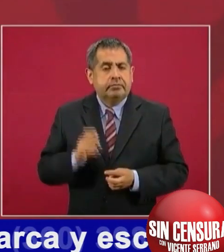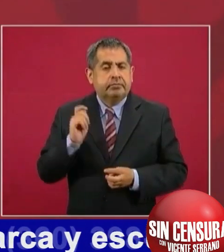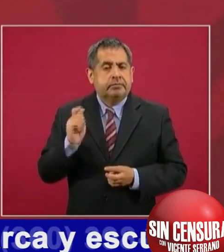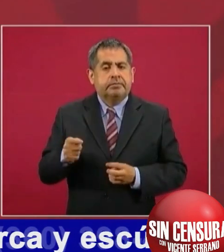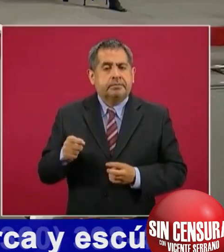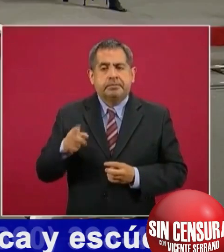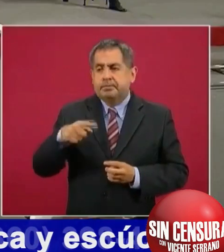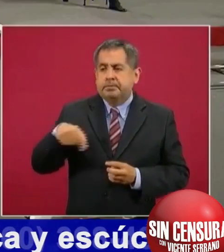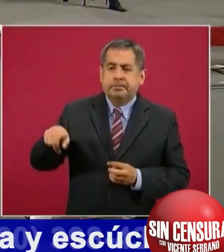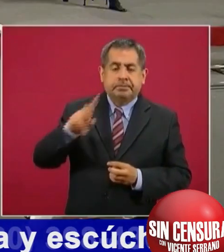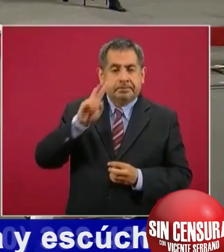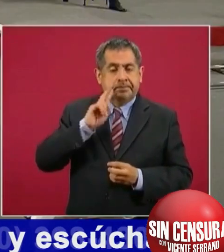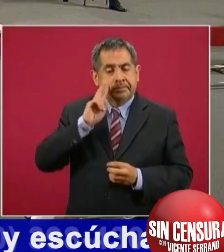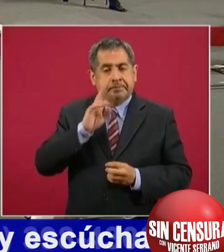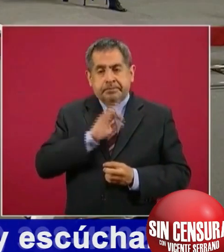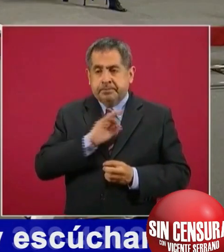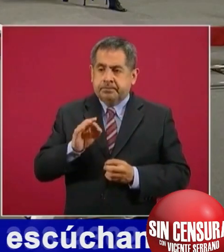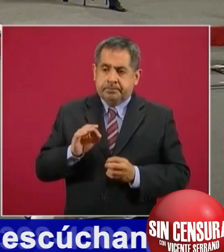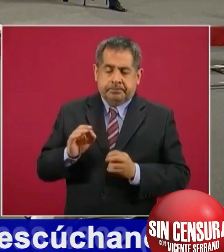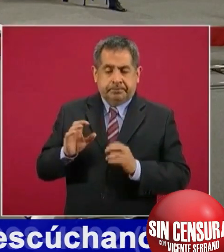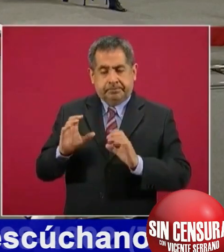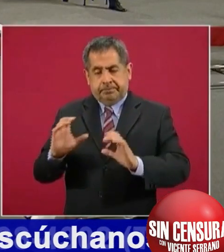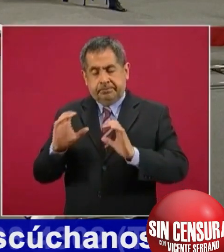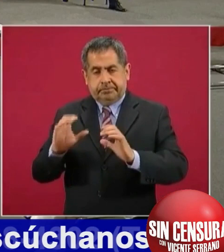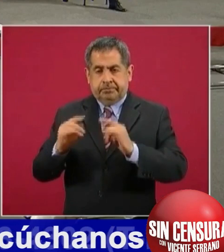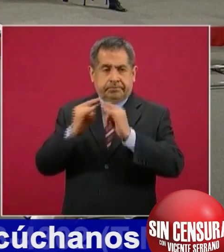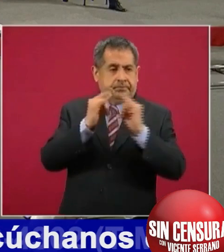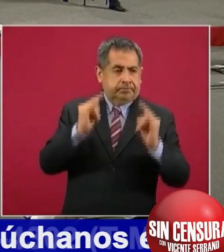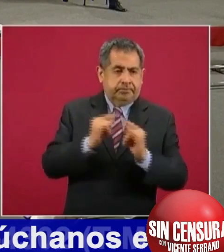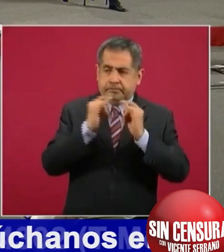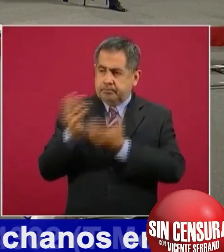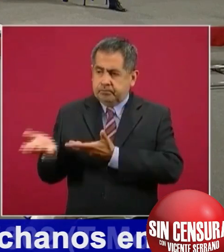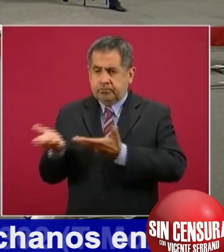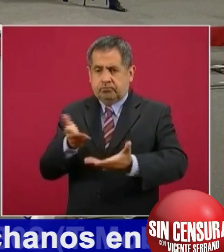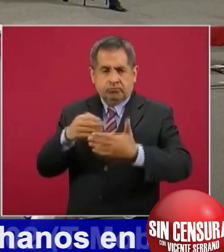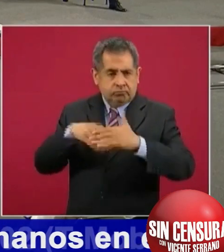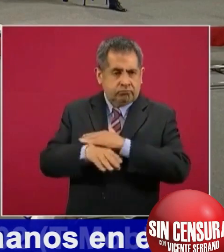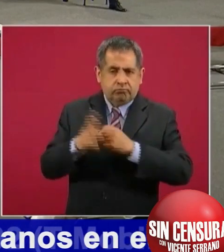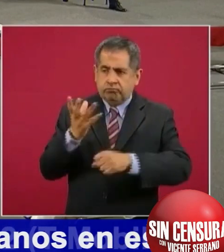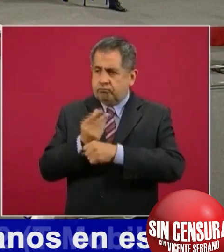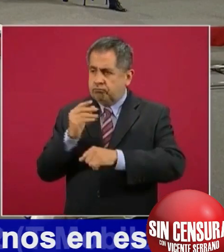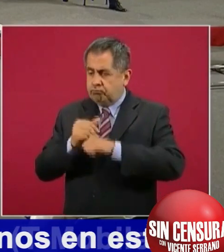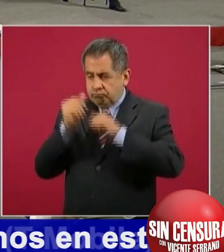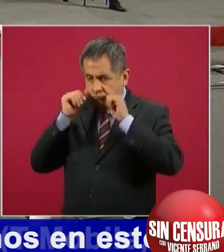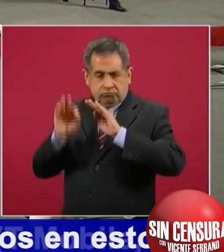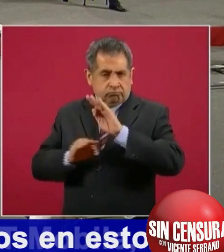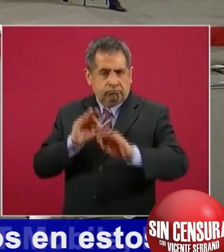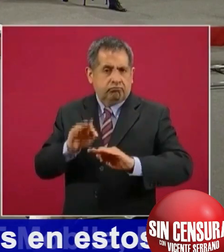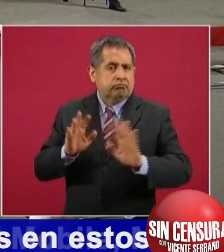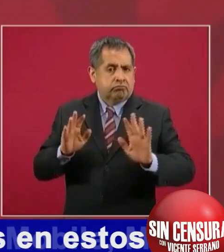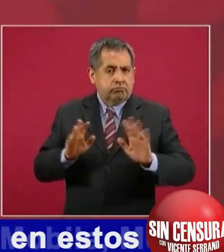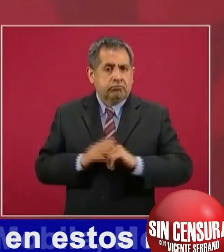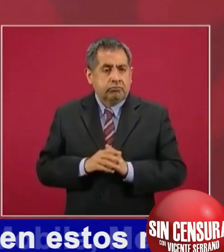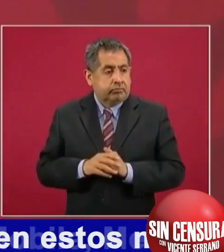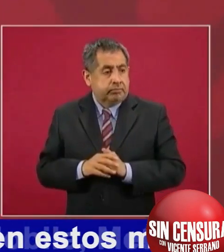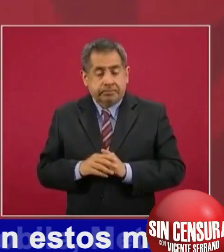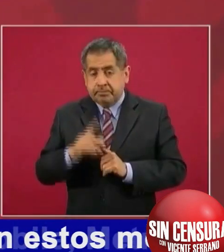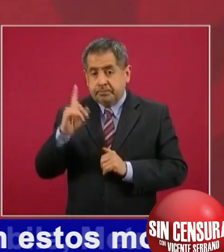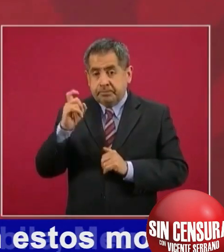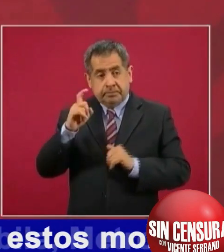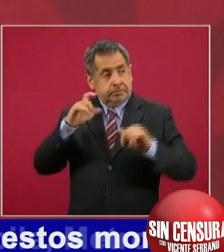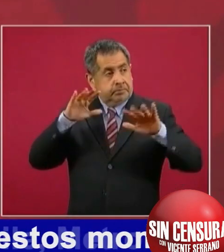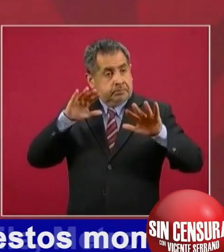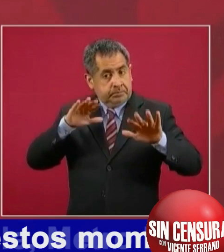que podamos mantener los albergues, el que cuando baje el agua